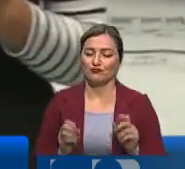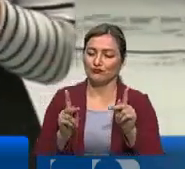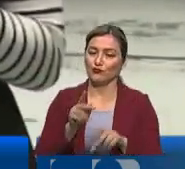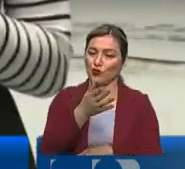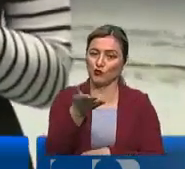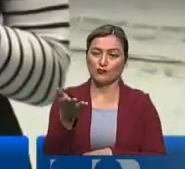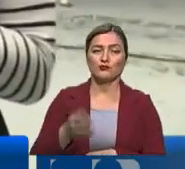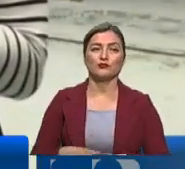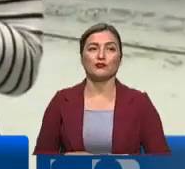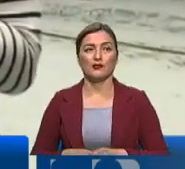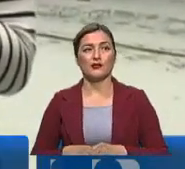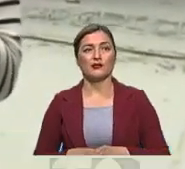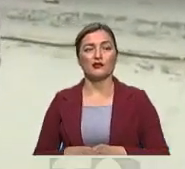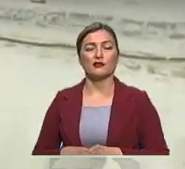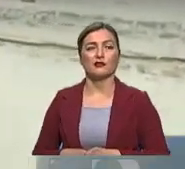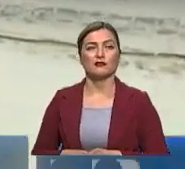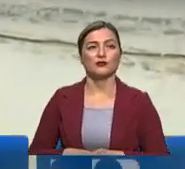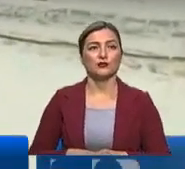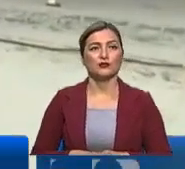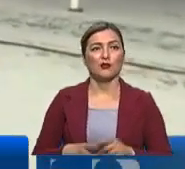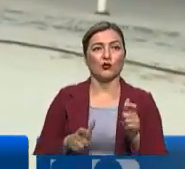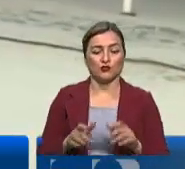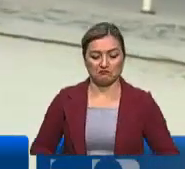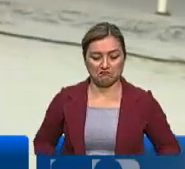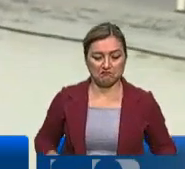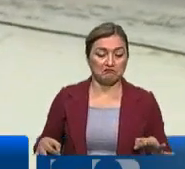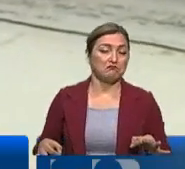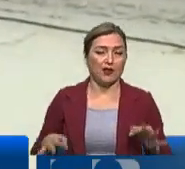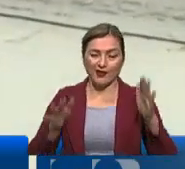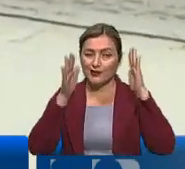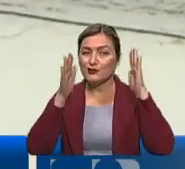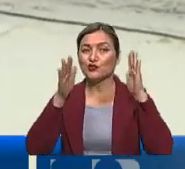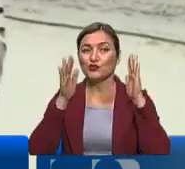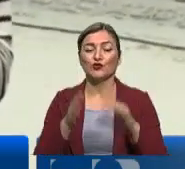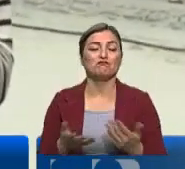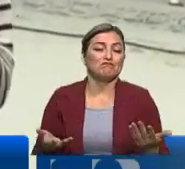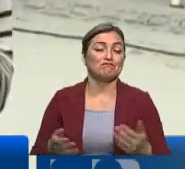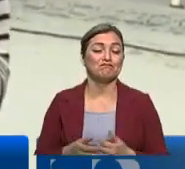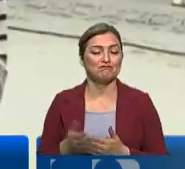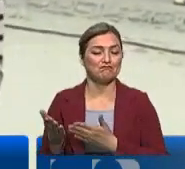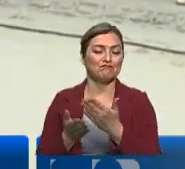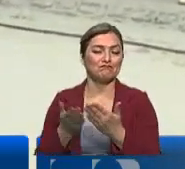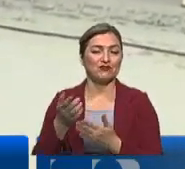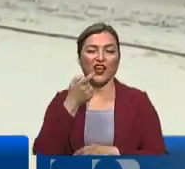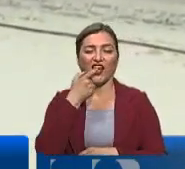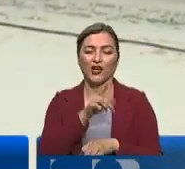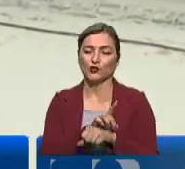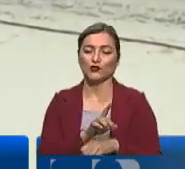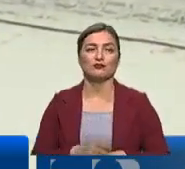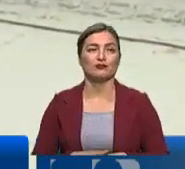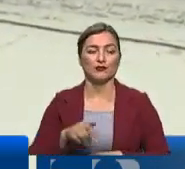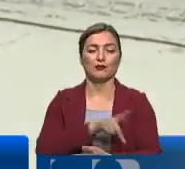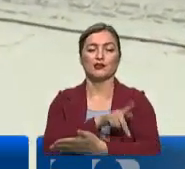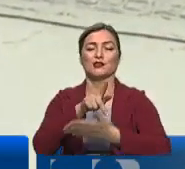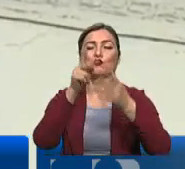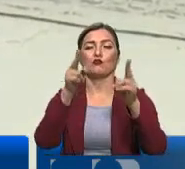tienen para las personas que a veces no tienen dinero para atenderse en los servicios odontológicos. Hoy